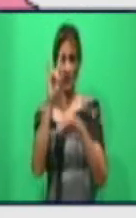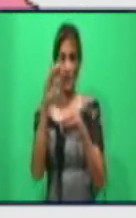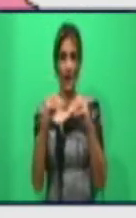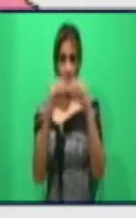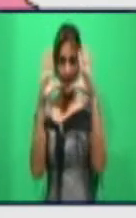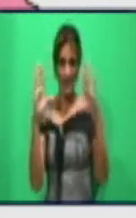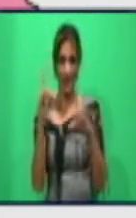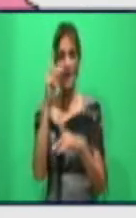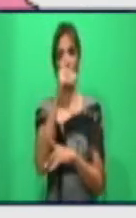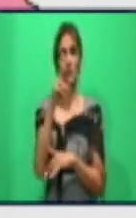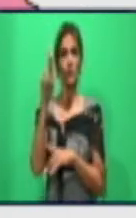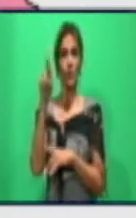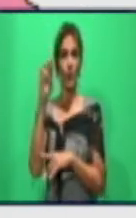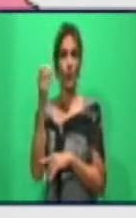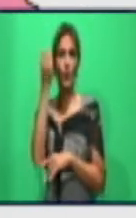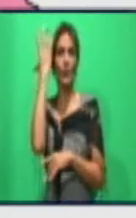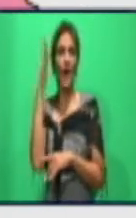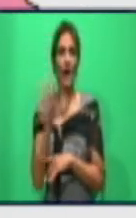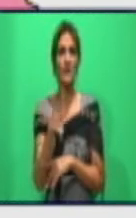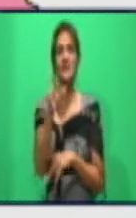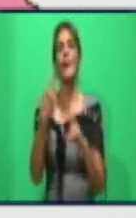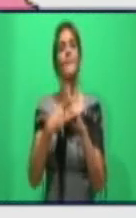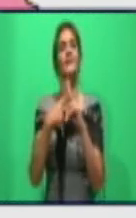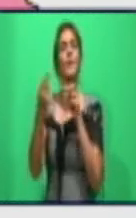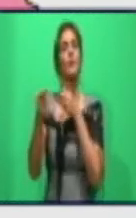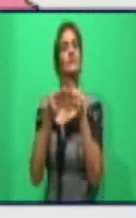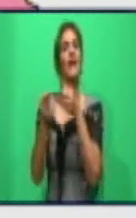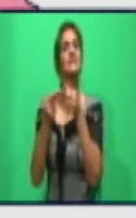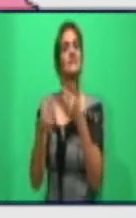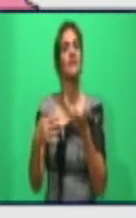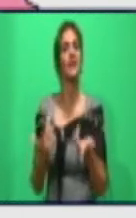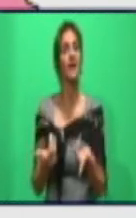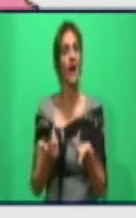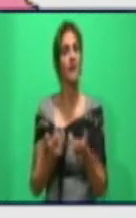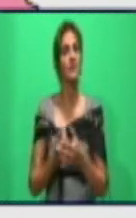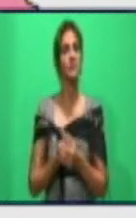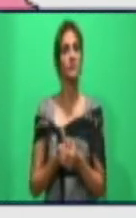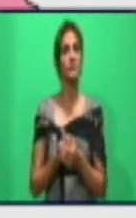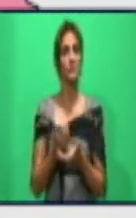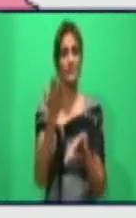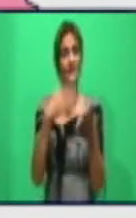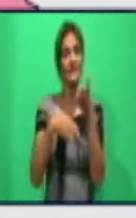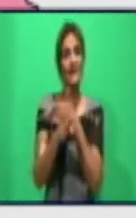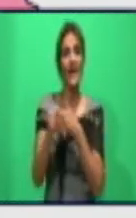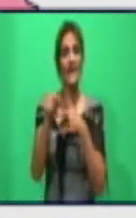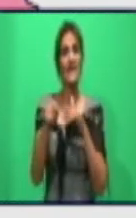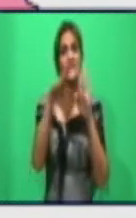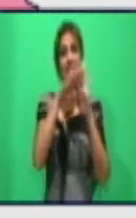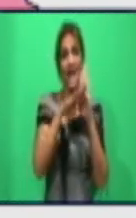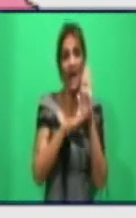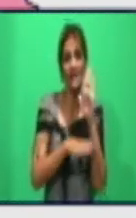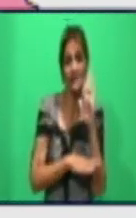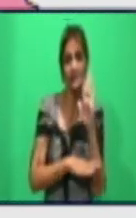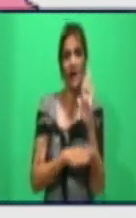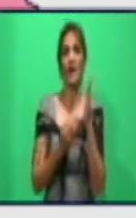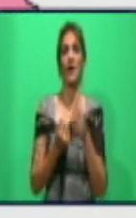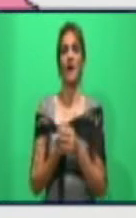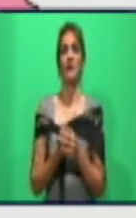incidencia del país ya vayamos está muy cerca de entrar en esa lista de los que aparecen en las barritas rojas